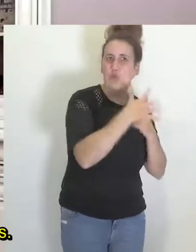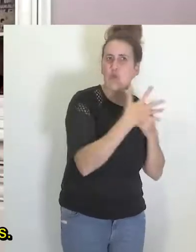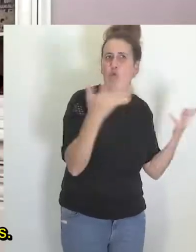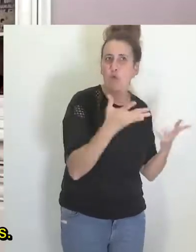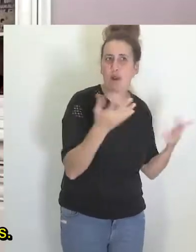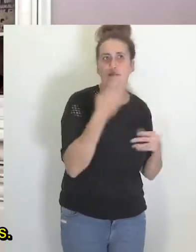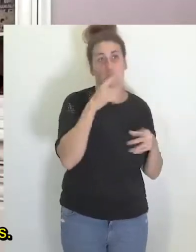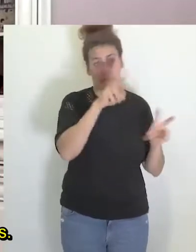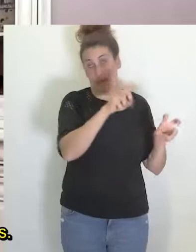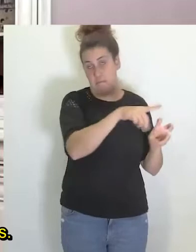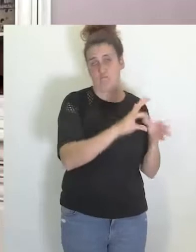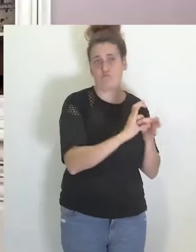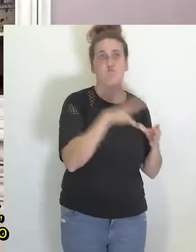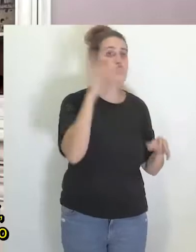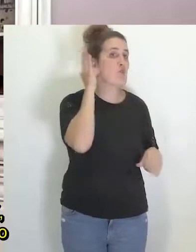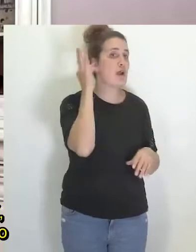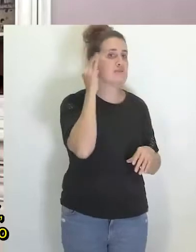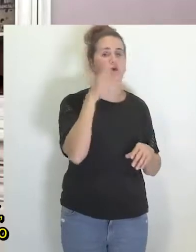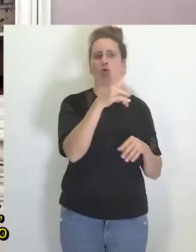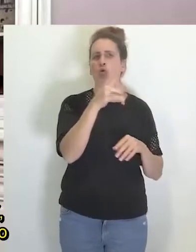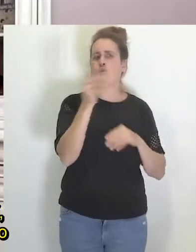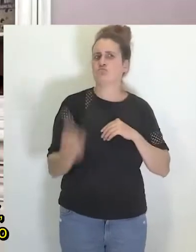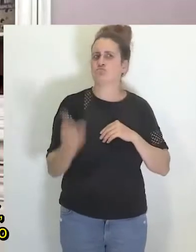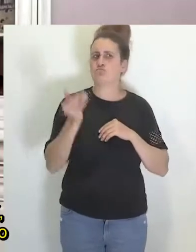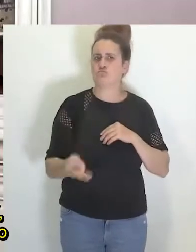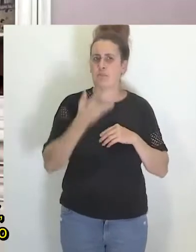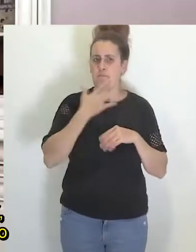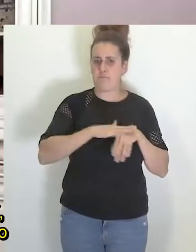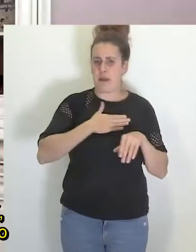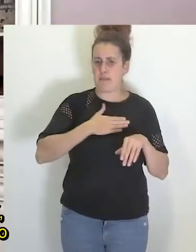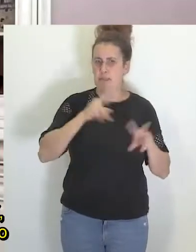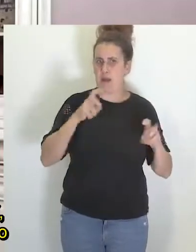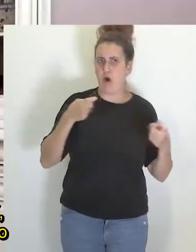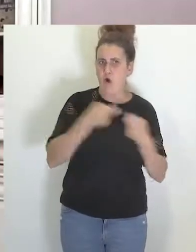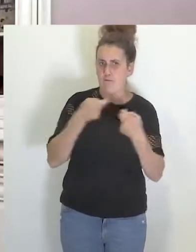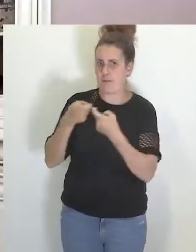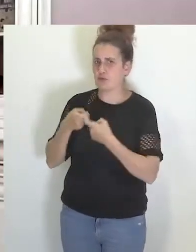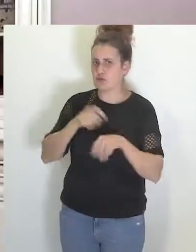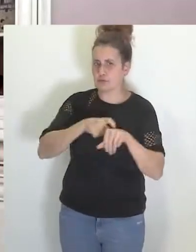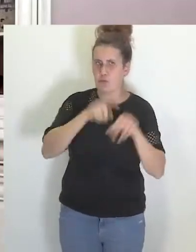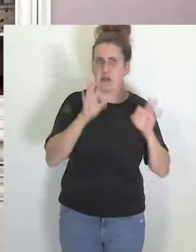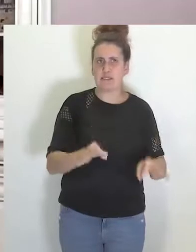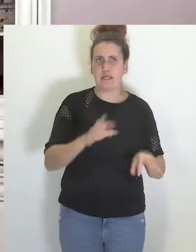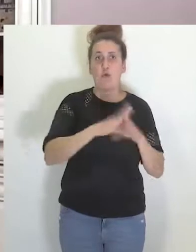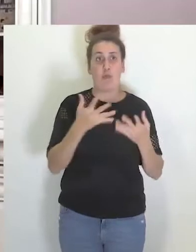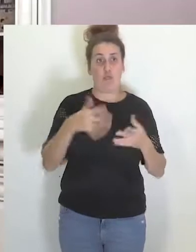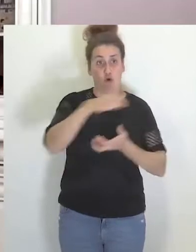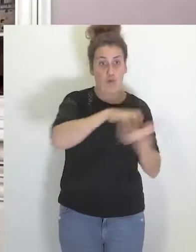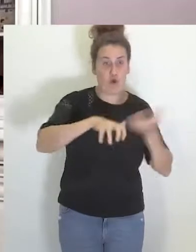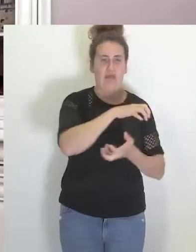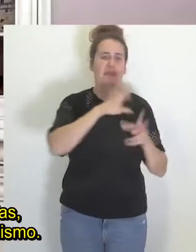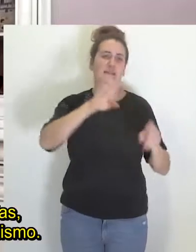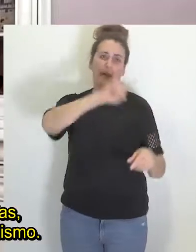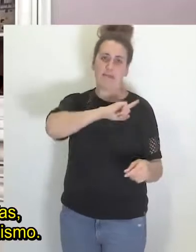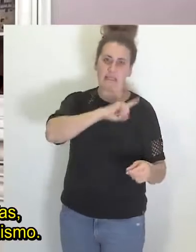en particular con las mujeres. Una de las claves para mí en los conflictos de este tipo y cuando se ejerce la violencia y la represión por parte